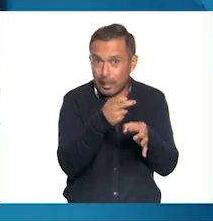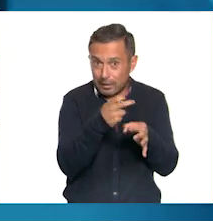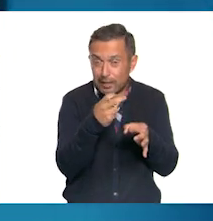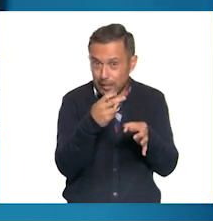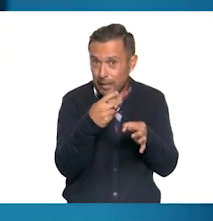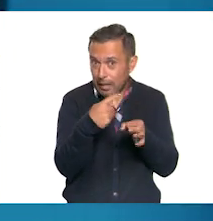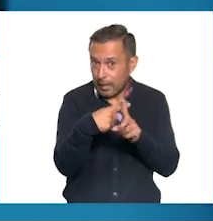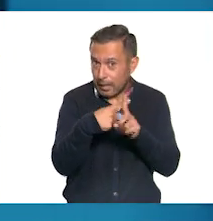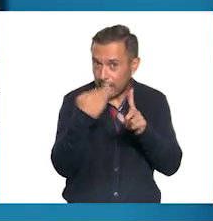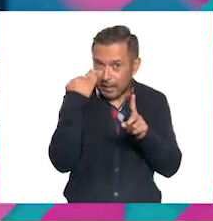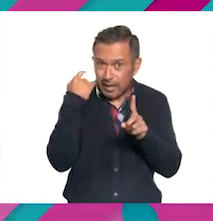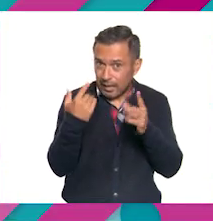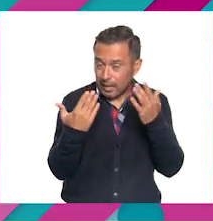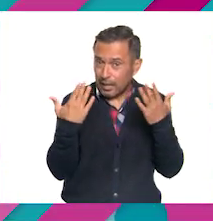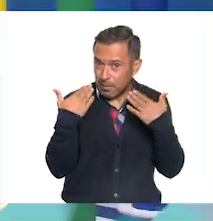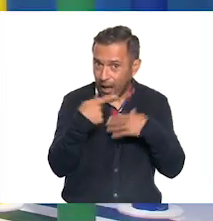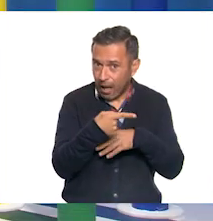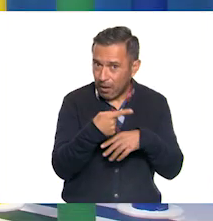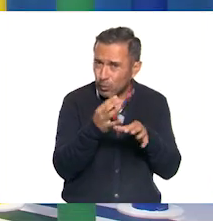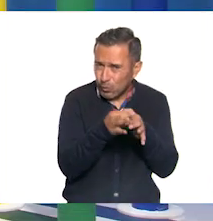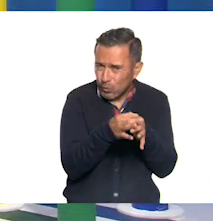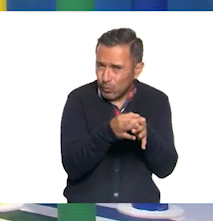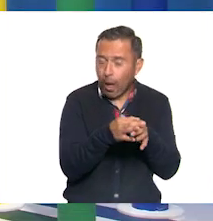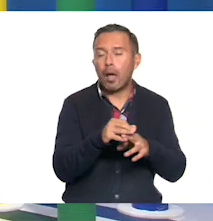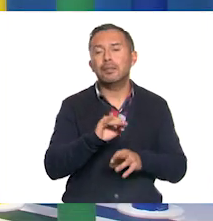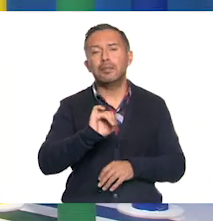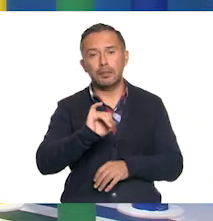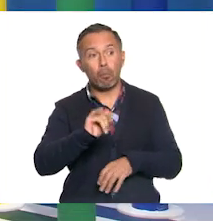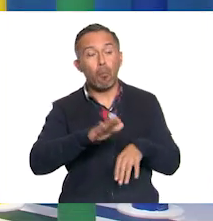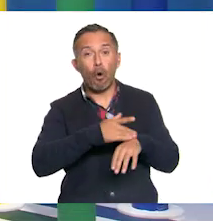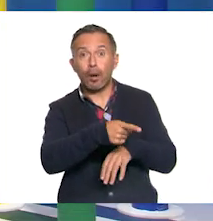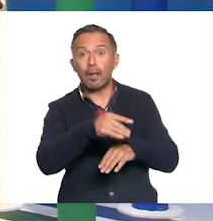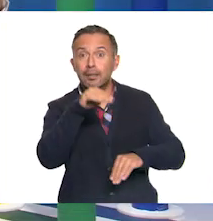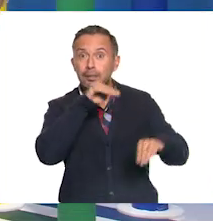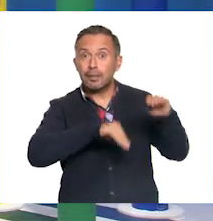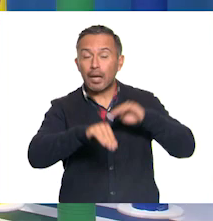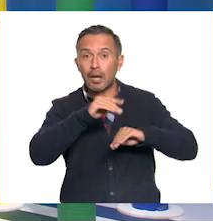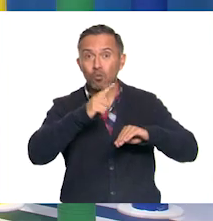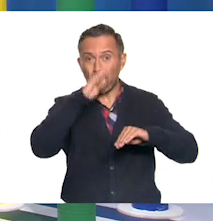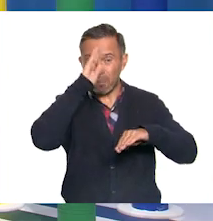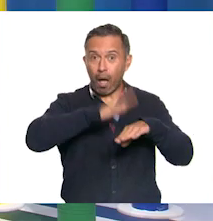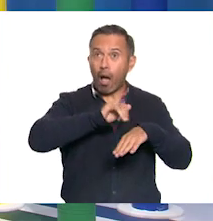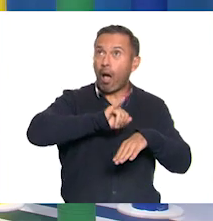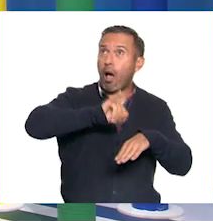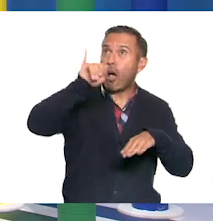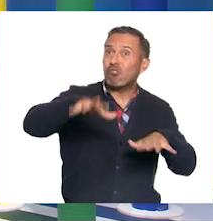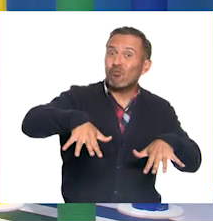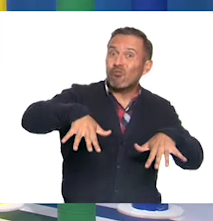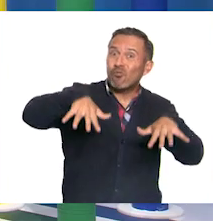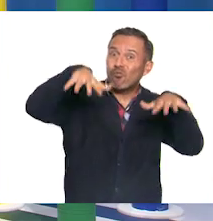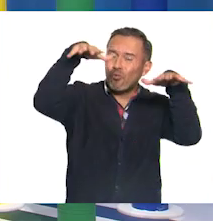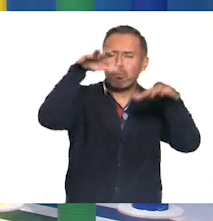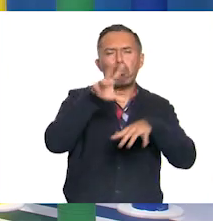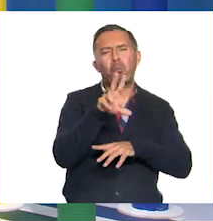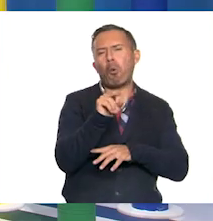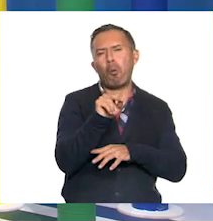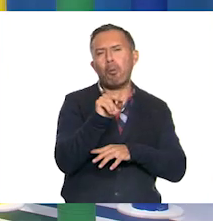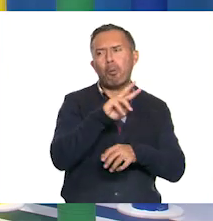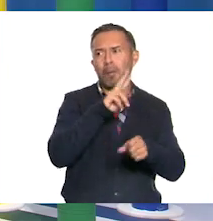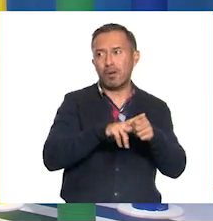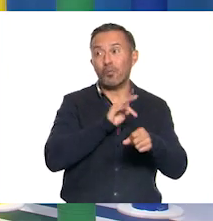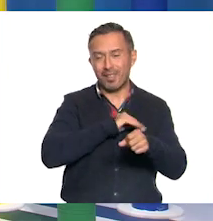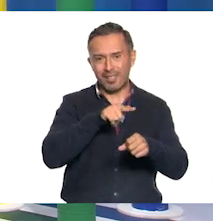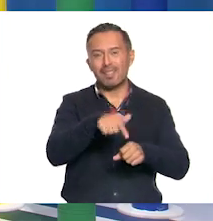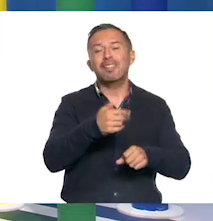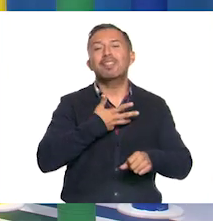clima. Claro, por supuesto, es porque la altitud de esta sierra no es tan grande y solo en sus cumbres es que se